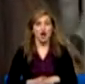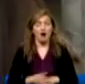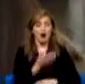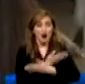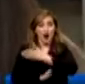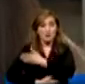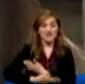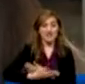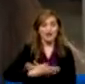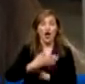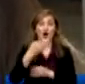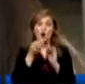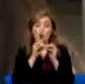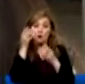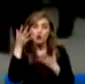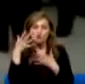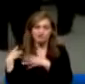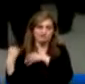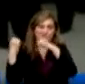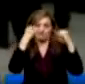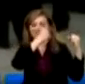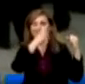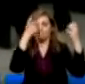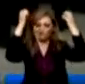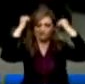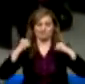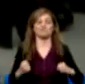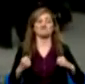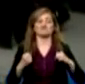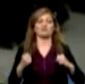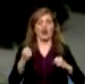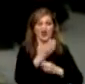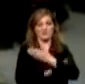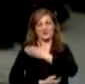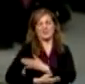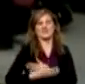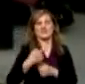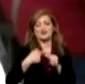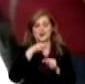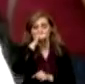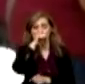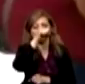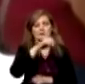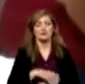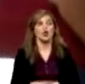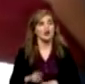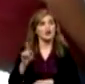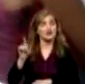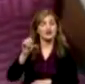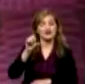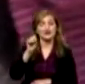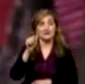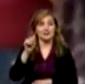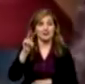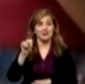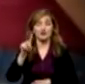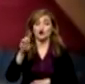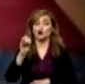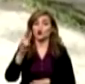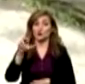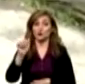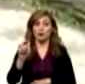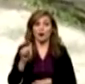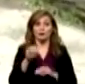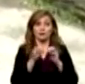nos hemos puesto la camiseta de Quito. Por su parte, Mónica Sandoval, de la agrupación política con el mayor número de concejales